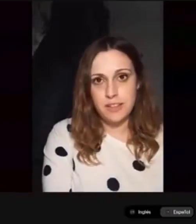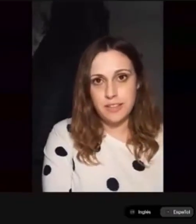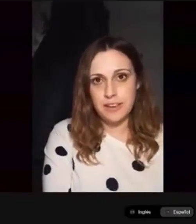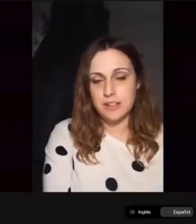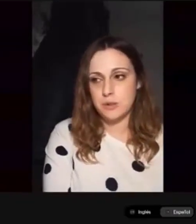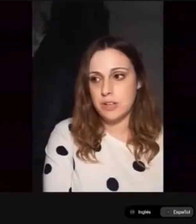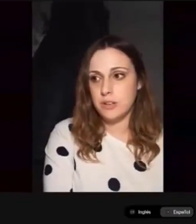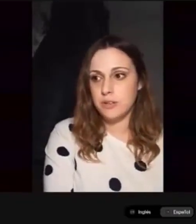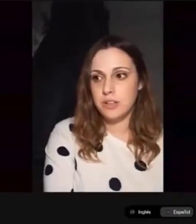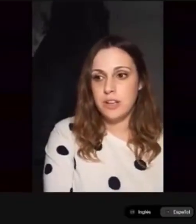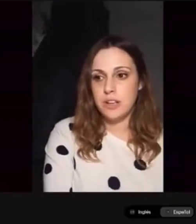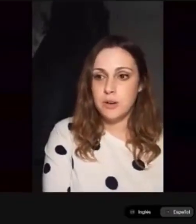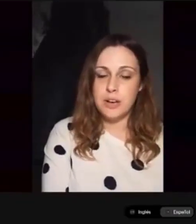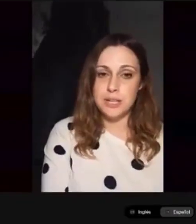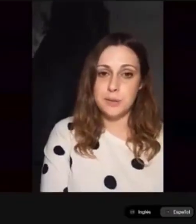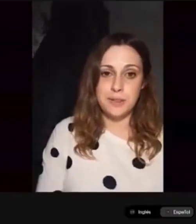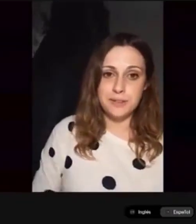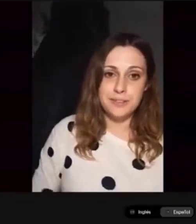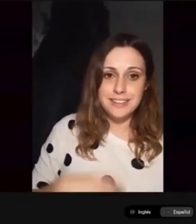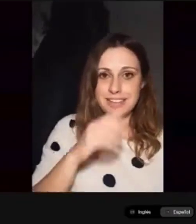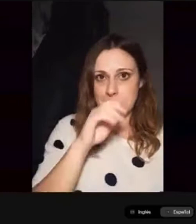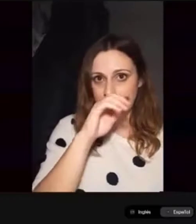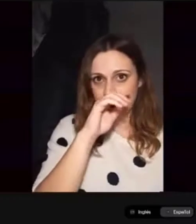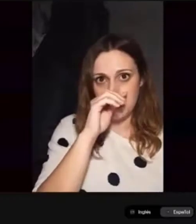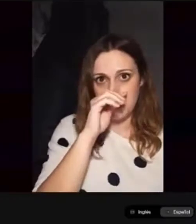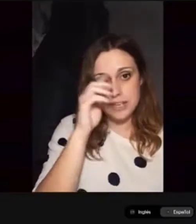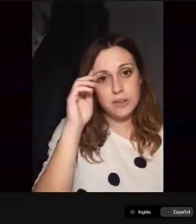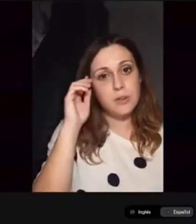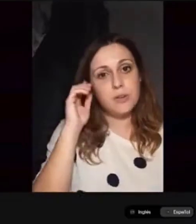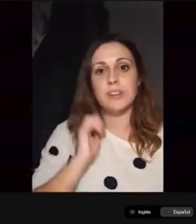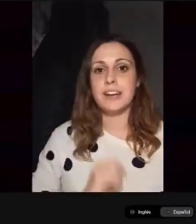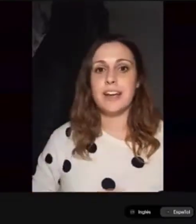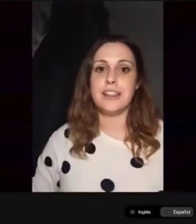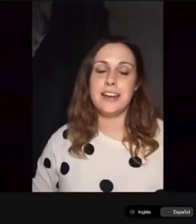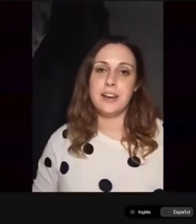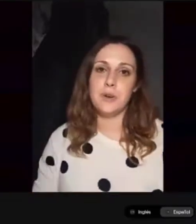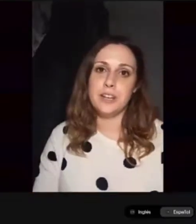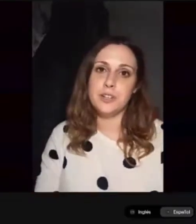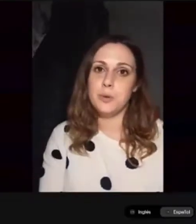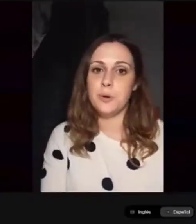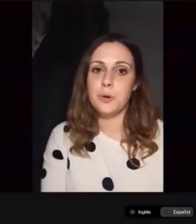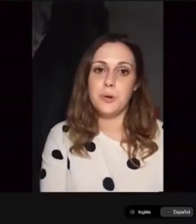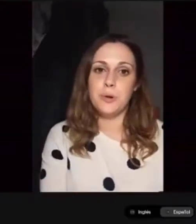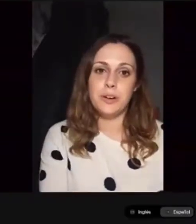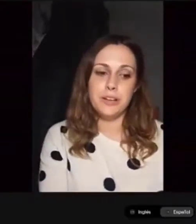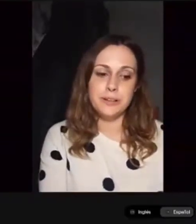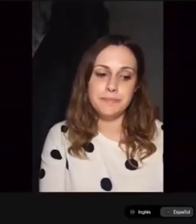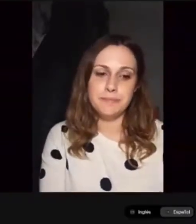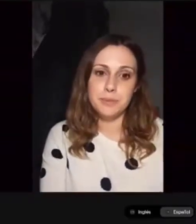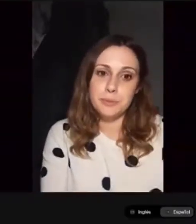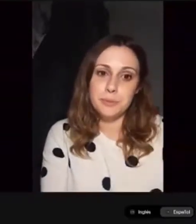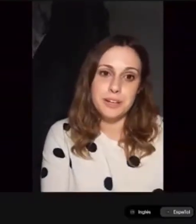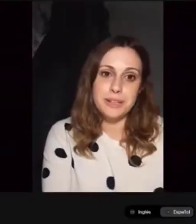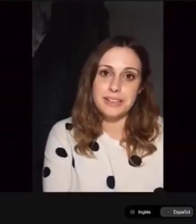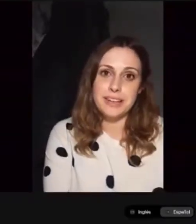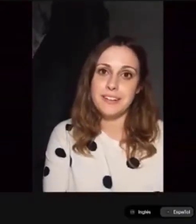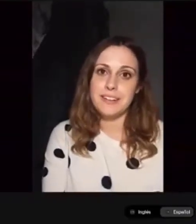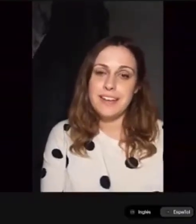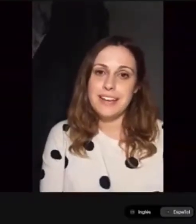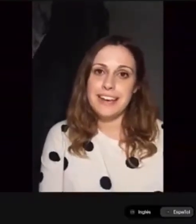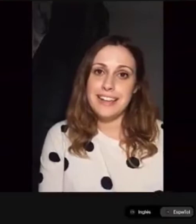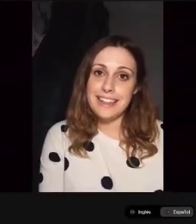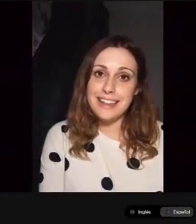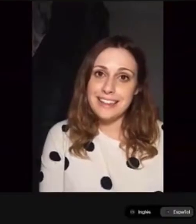teniendo nada fácil estos años con la situación que estamos viviendo, con tener que cancelar el congreso, un poco, bueno, pues